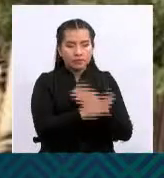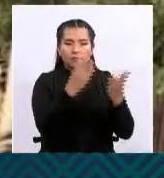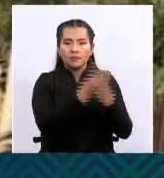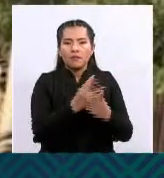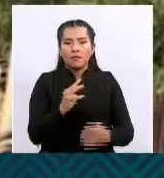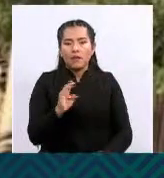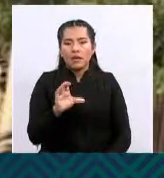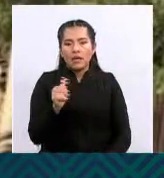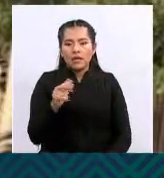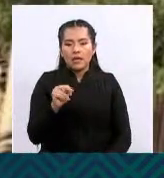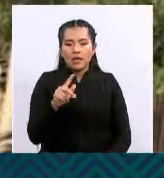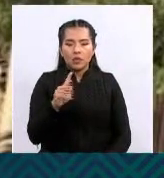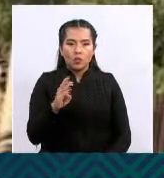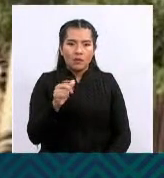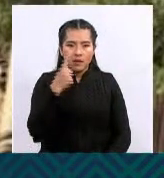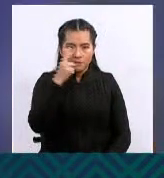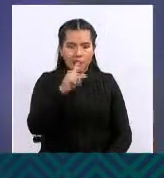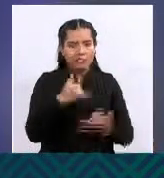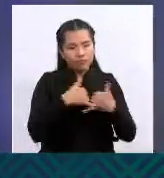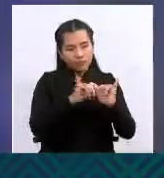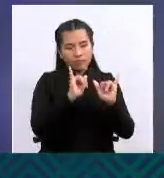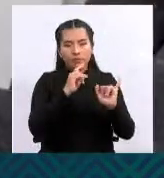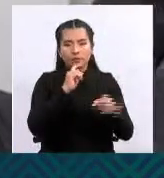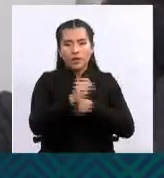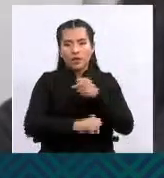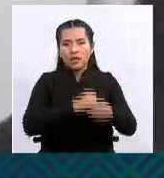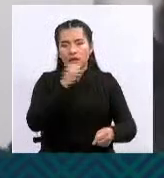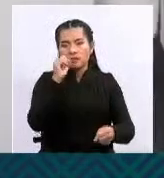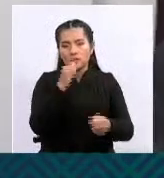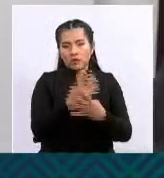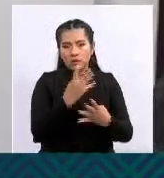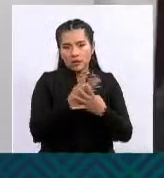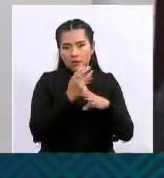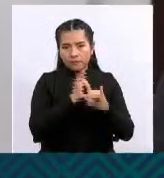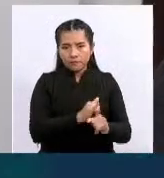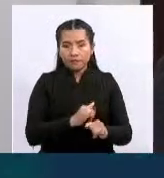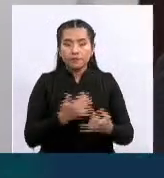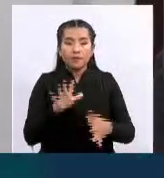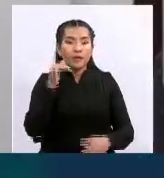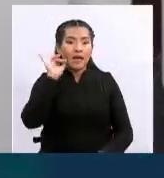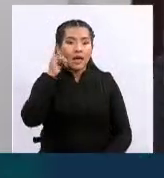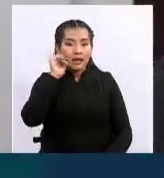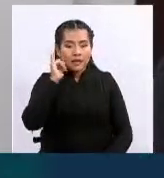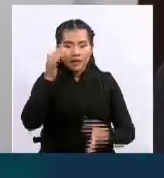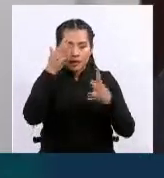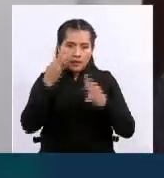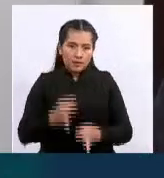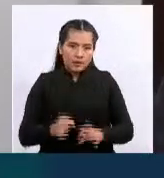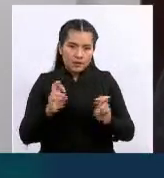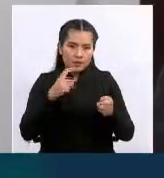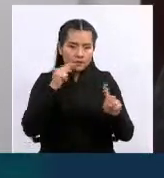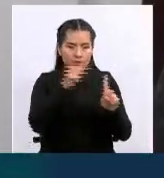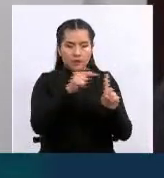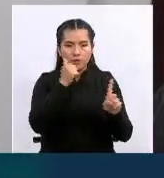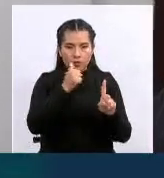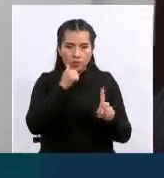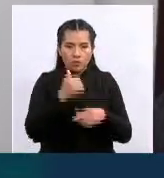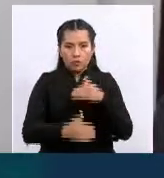Cantumarca de esta capital para cumplir con su condena. Bueno, el día de ayer se definió la situación procesal de esta